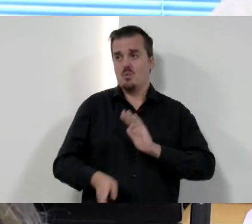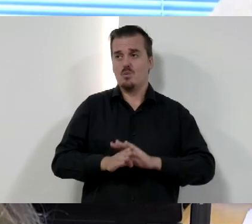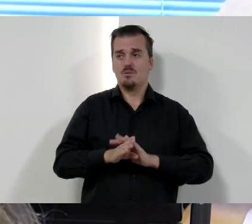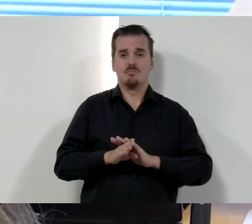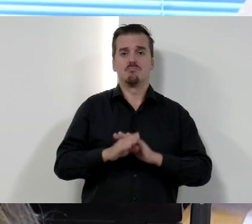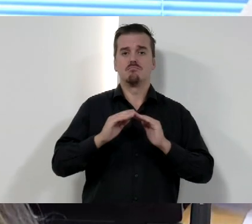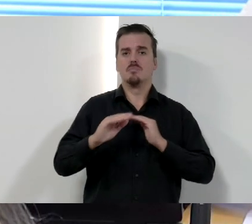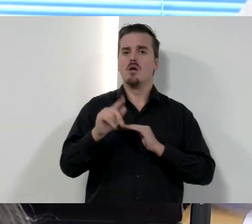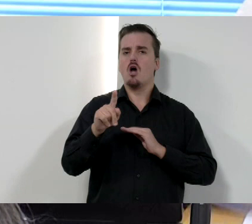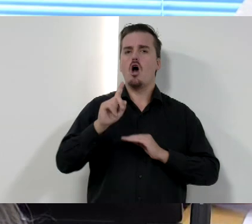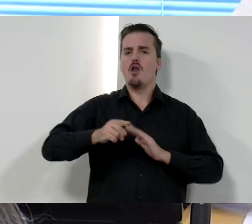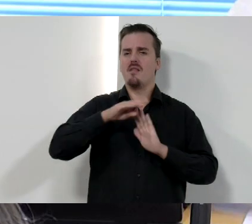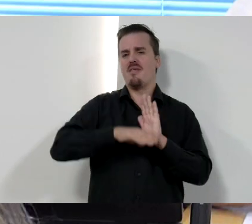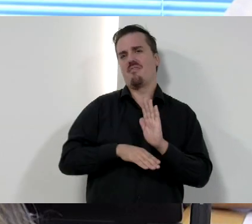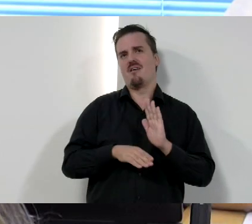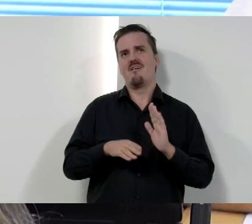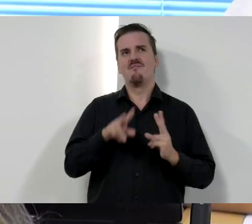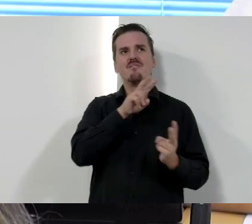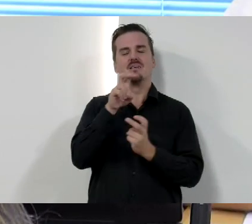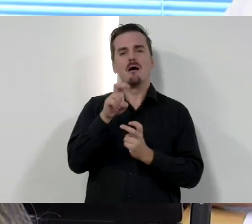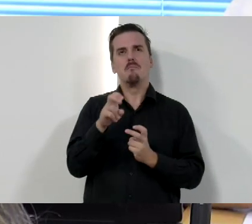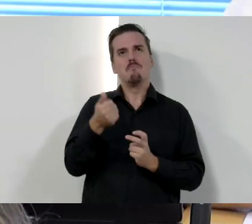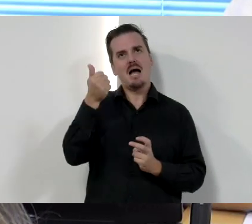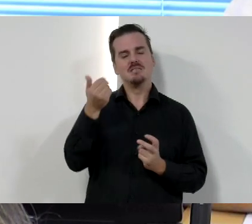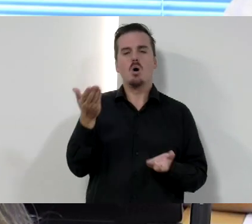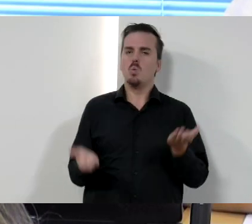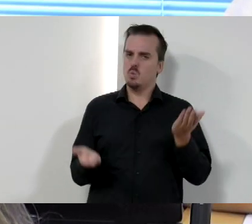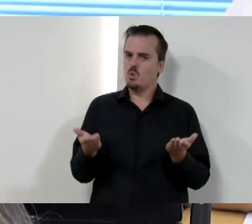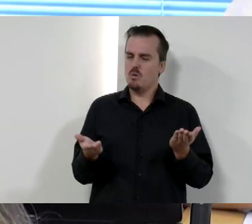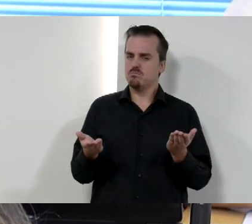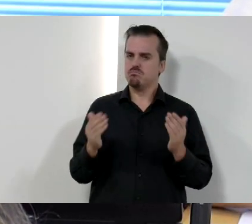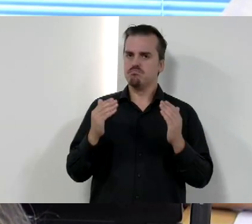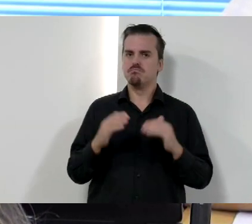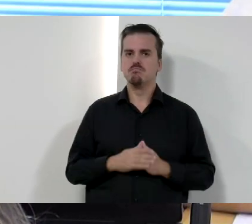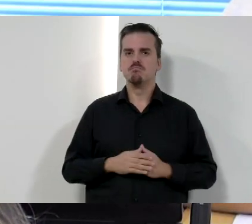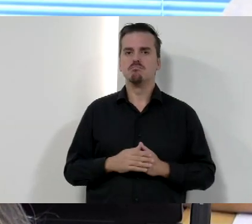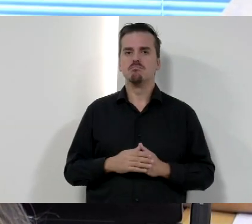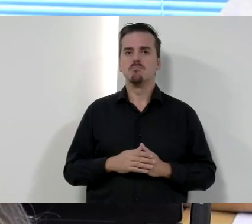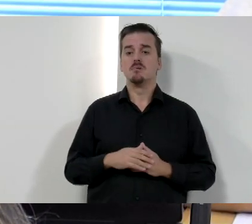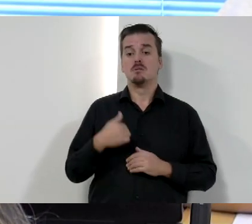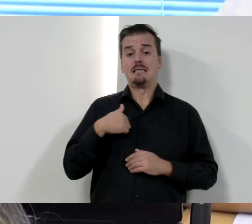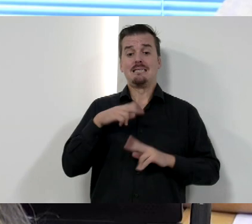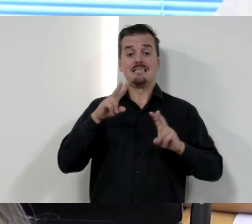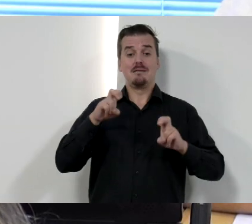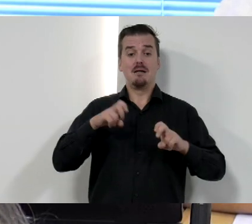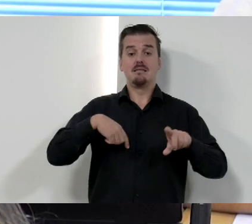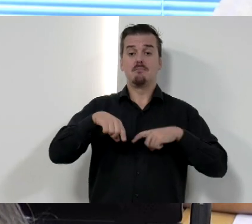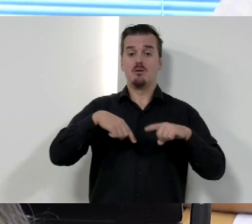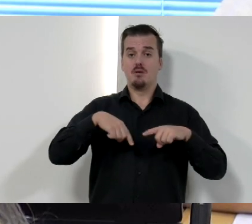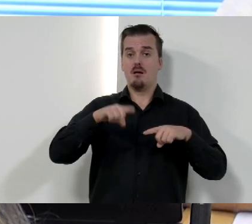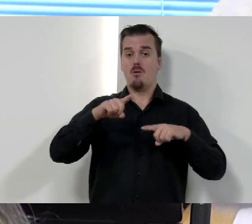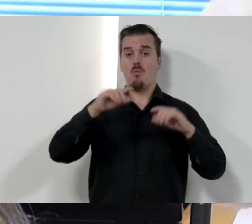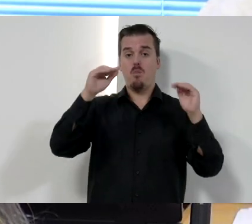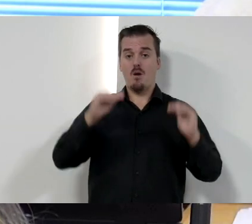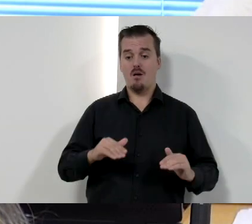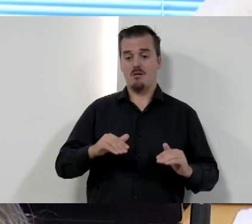unas ordenanzas fiscales más justas. Y nosotros, por mucho que la bajada del transporte sea lineal, entendemos que el grueso